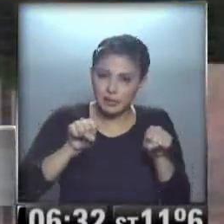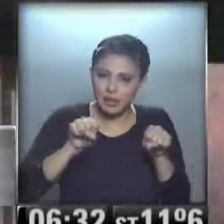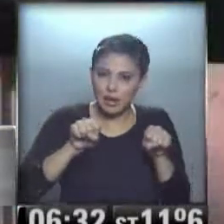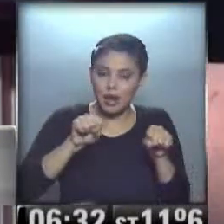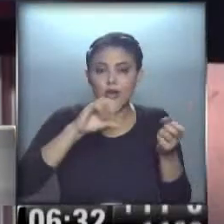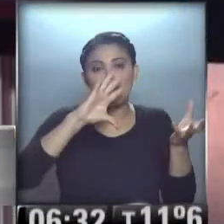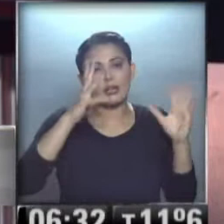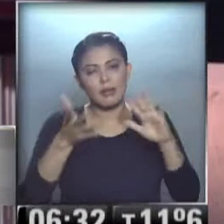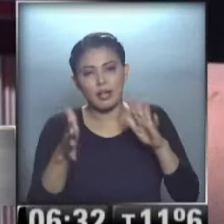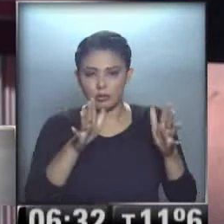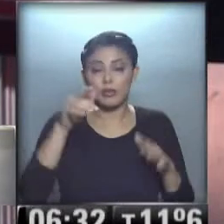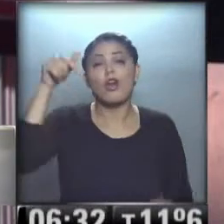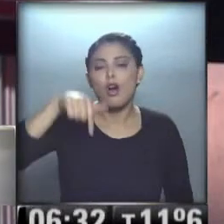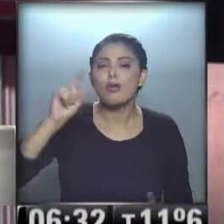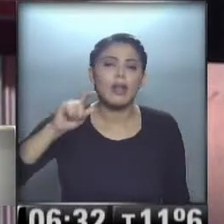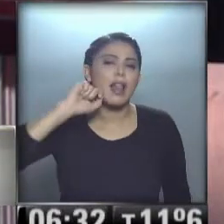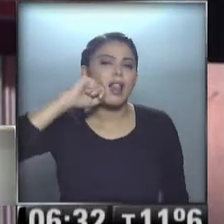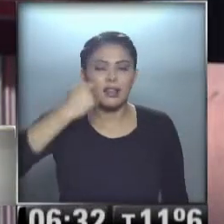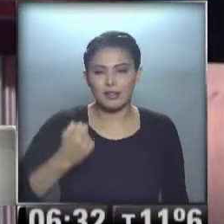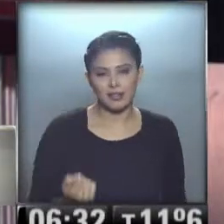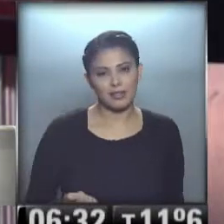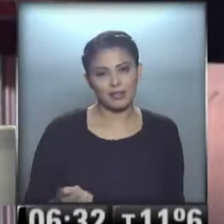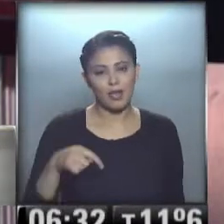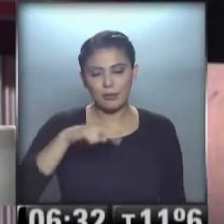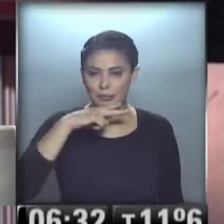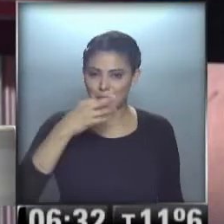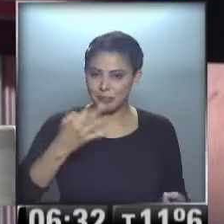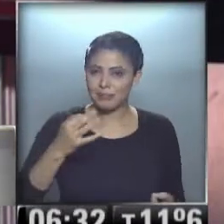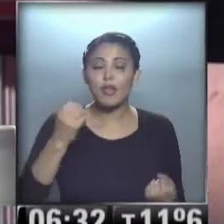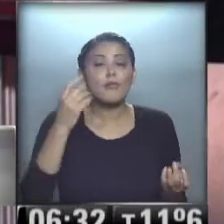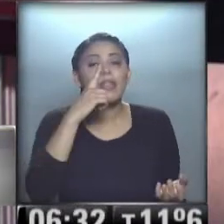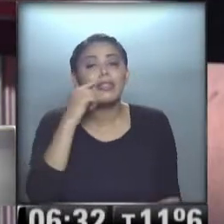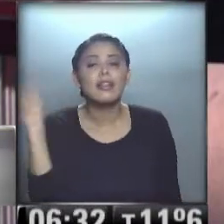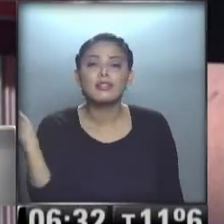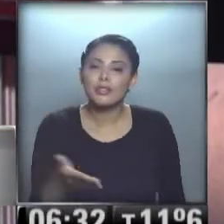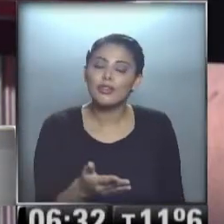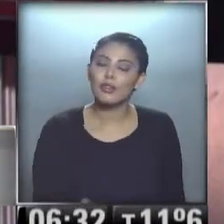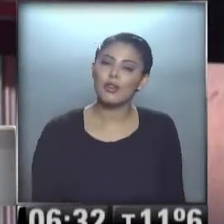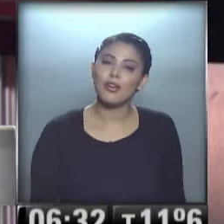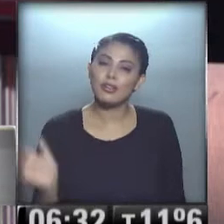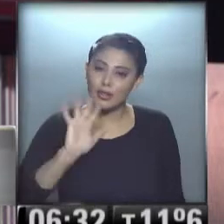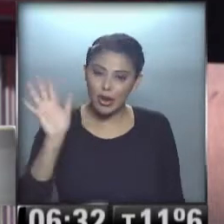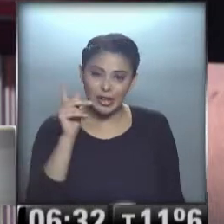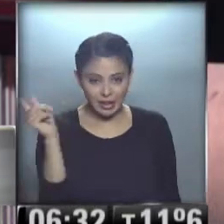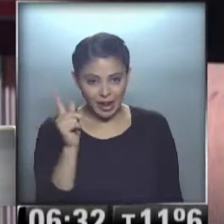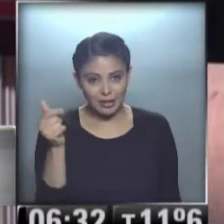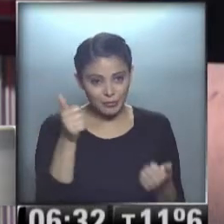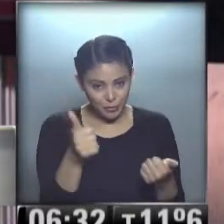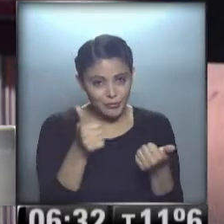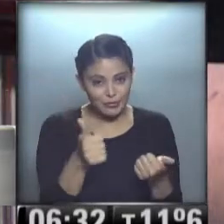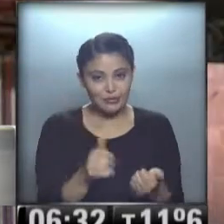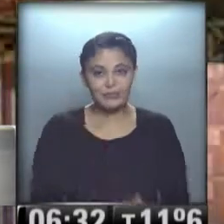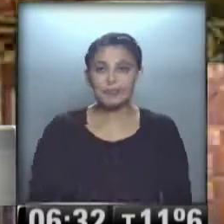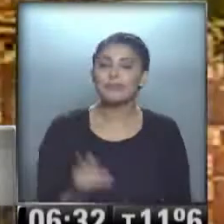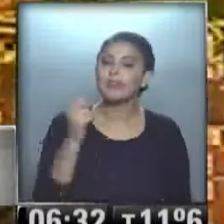inestable. Pero hoy, lindísimo este viernes. Muy buen día para todos. Buen día, Karina. Buen día,